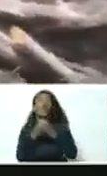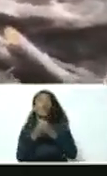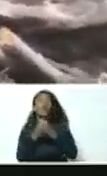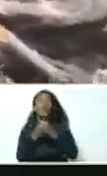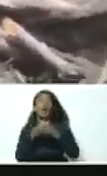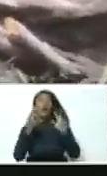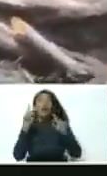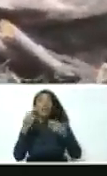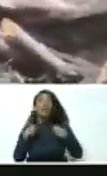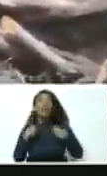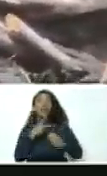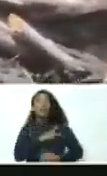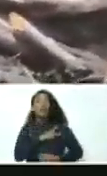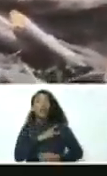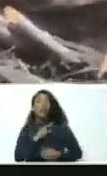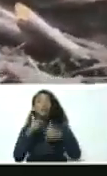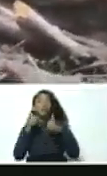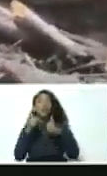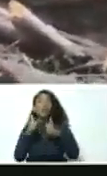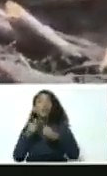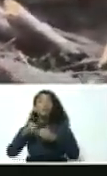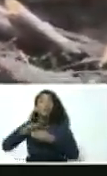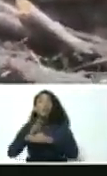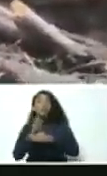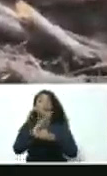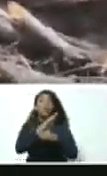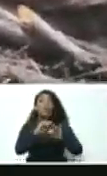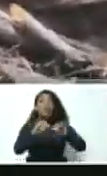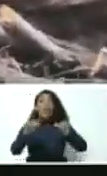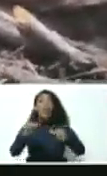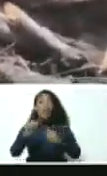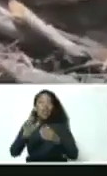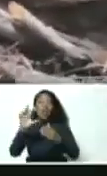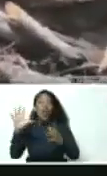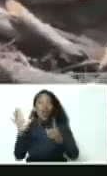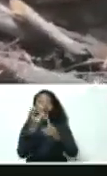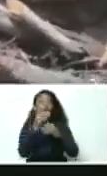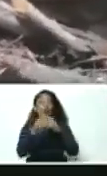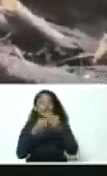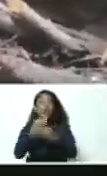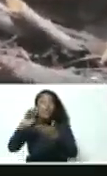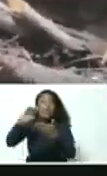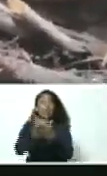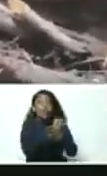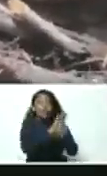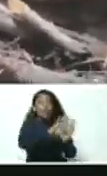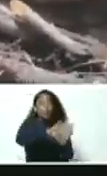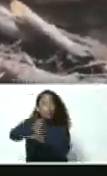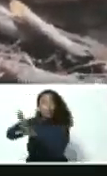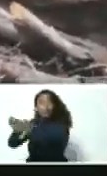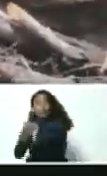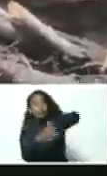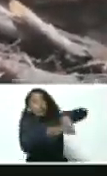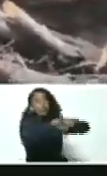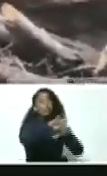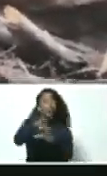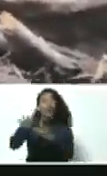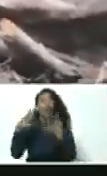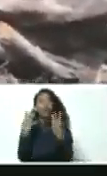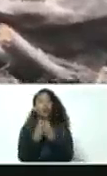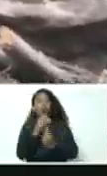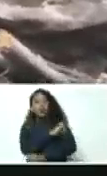además tienen un buen conductor porque pasó por encima del barro y logró sortear todas esas dificultades, a los compañeros de